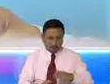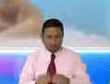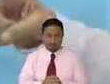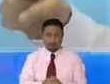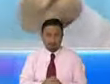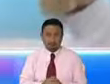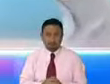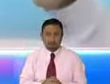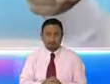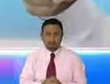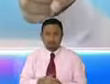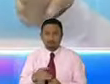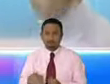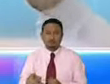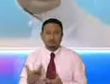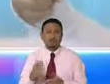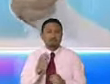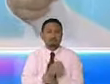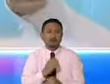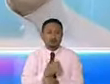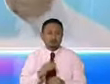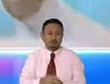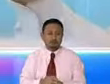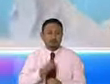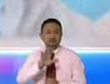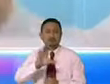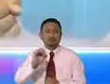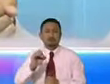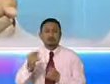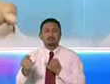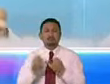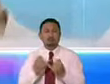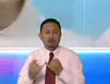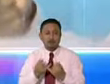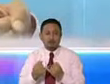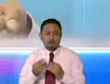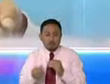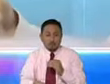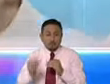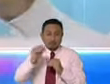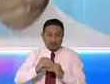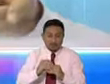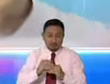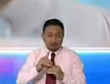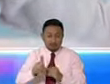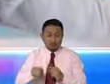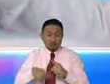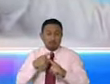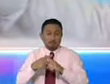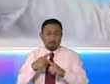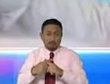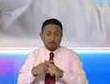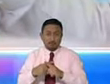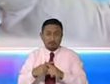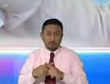Plus, nos da aproximadamente 50 centavos de dólar más. Y eso multiplicado por